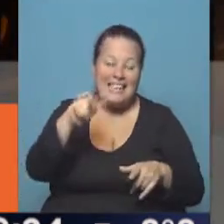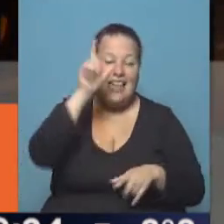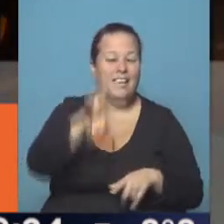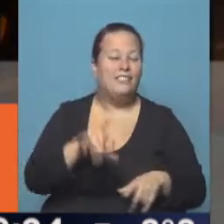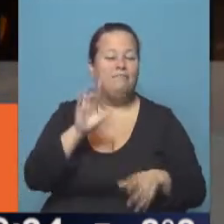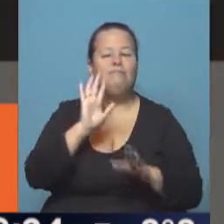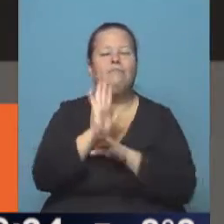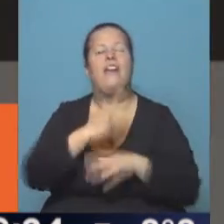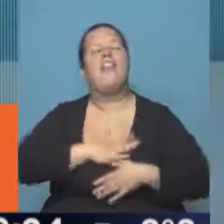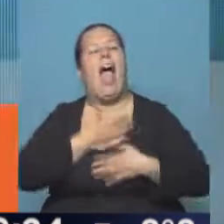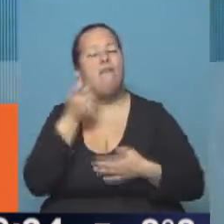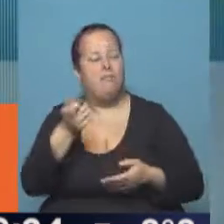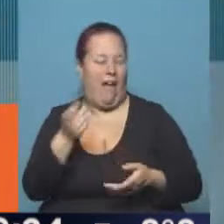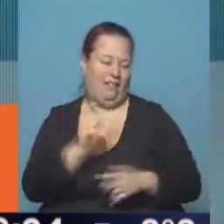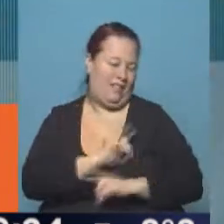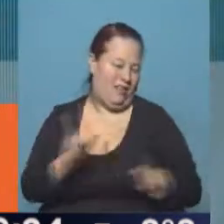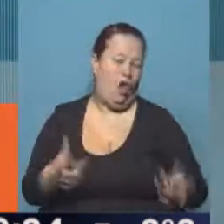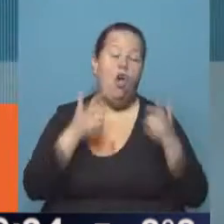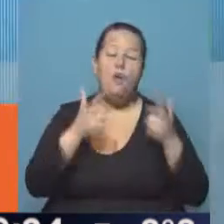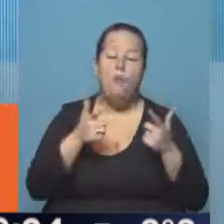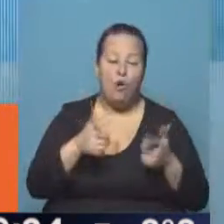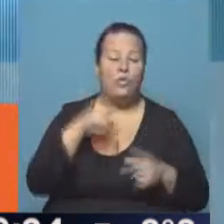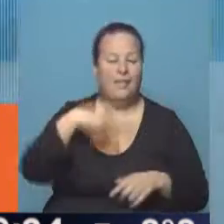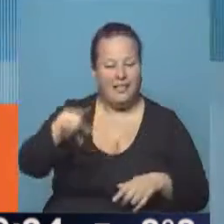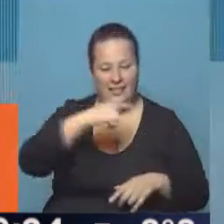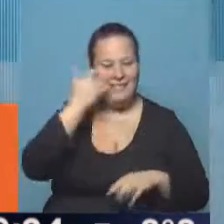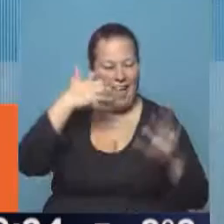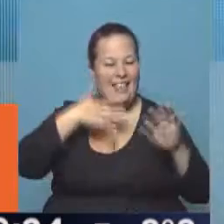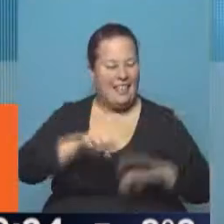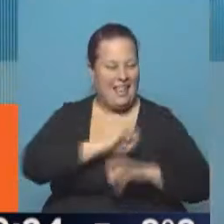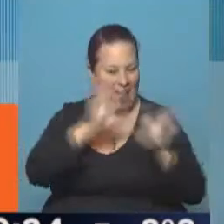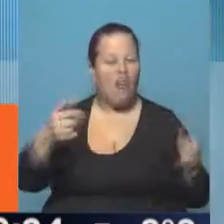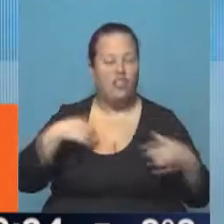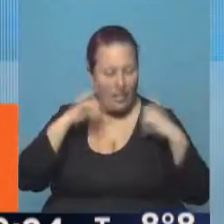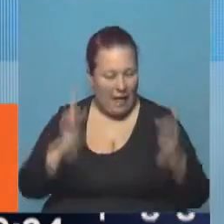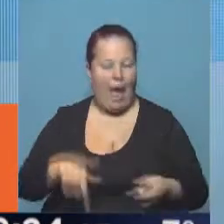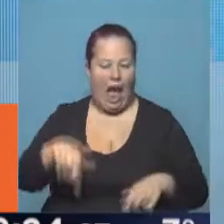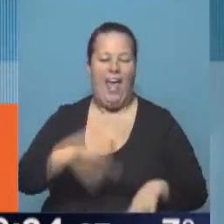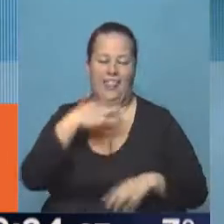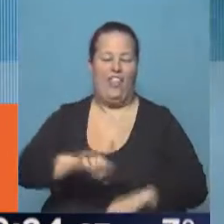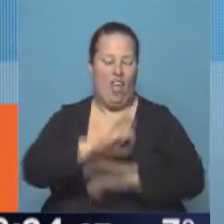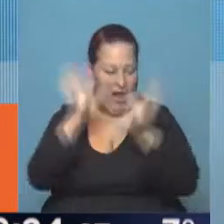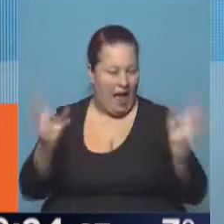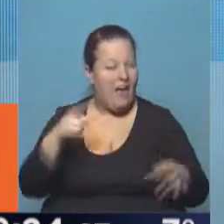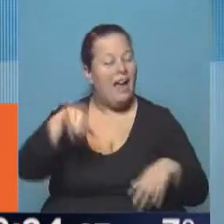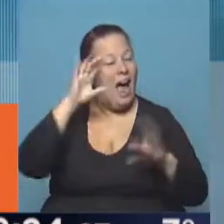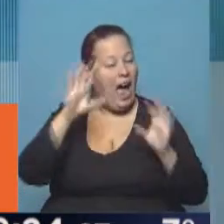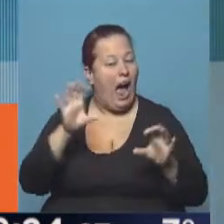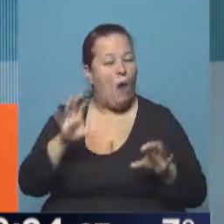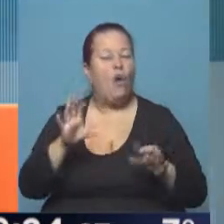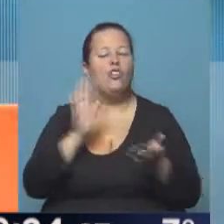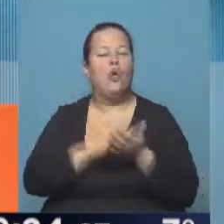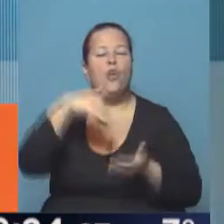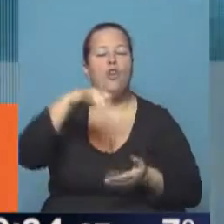crímenes pasionales. Afortunadamente eso ustedes ya lo entienden, yo también ya lo entiendo. Recordemos todos el